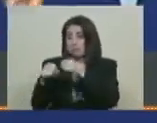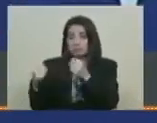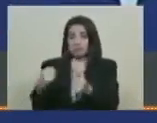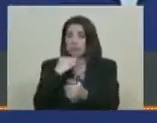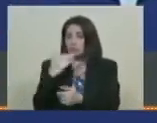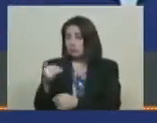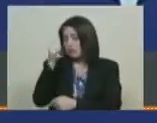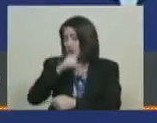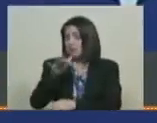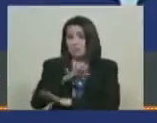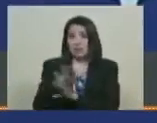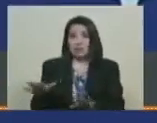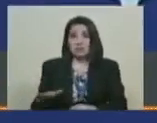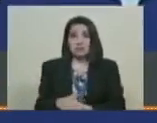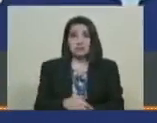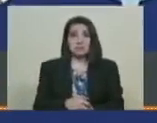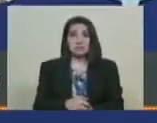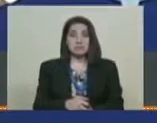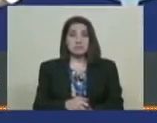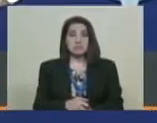sirve, es inútil.